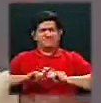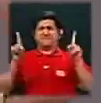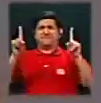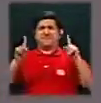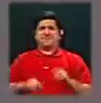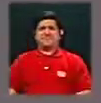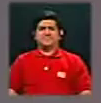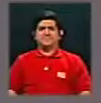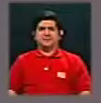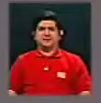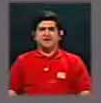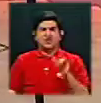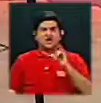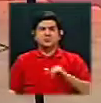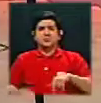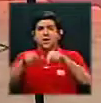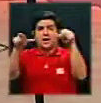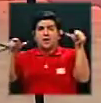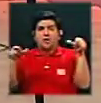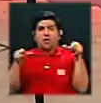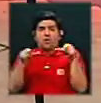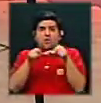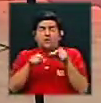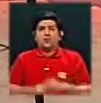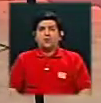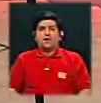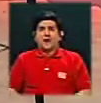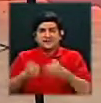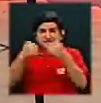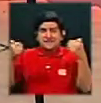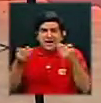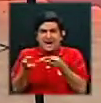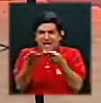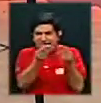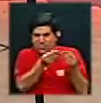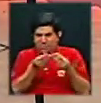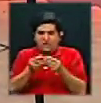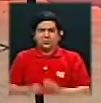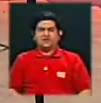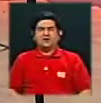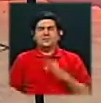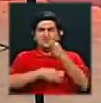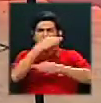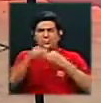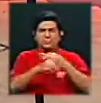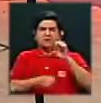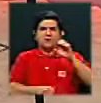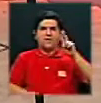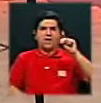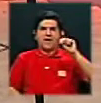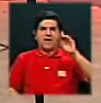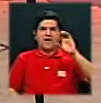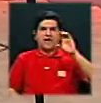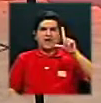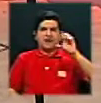Casi como un paraíso productivo, digamos, como un enclave, pero no más allá de eso. Sí, con